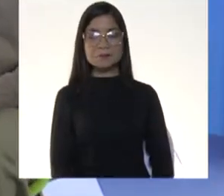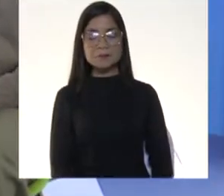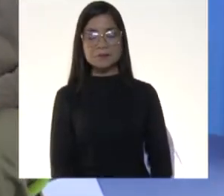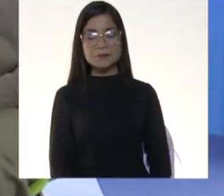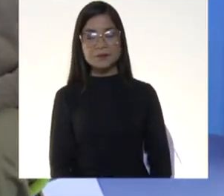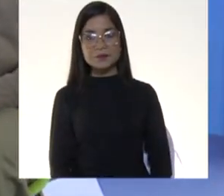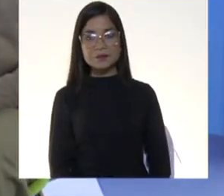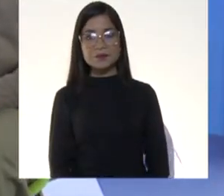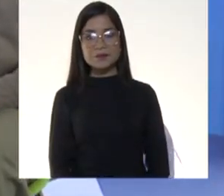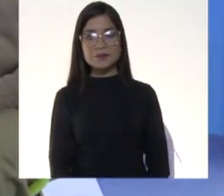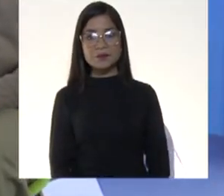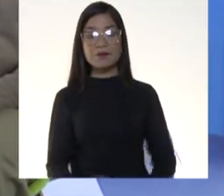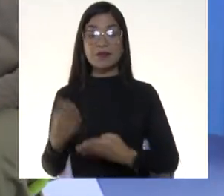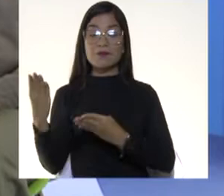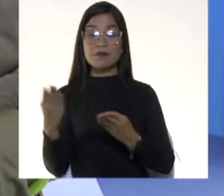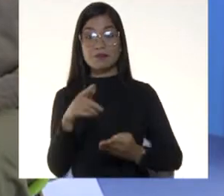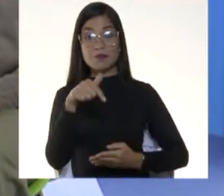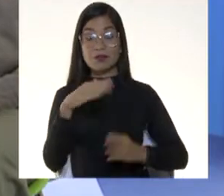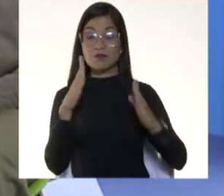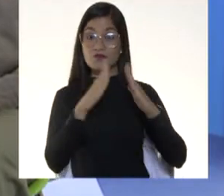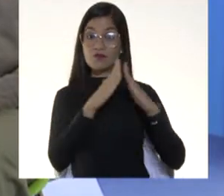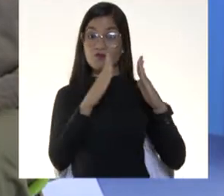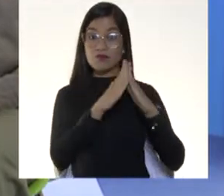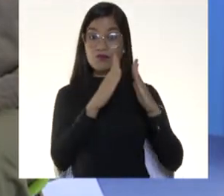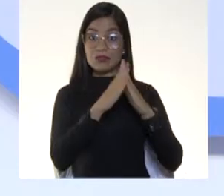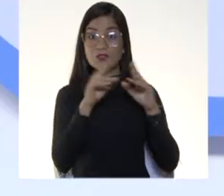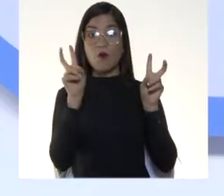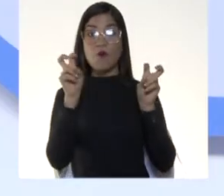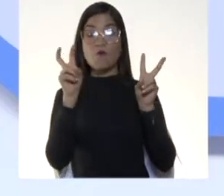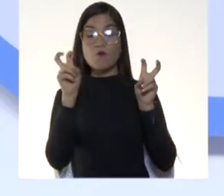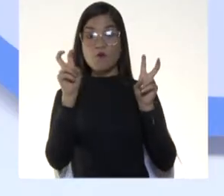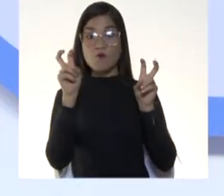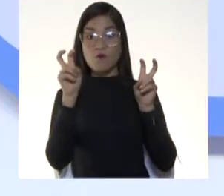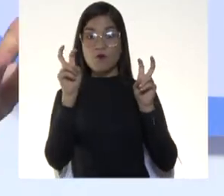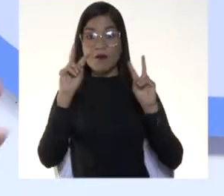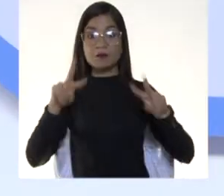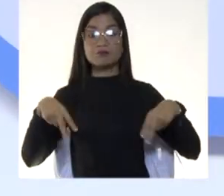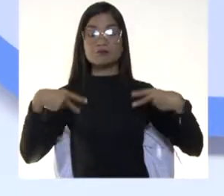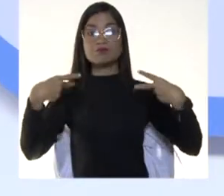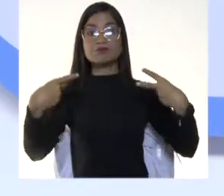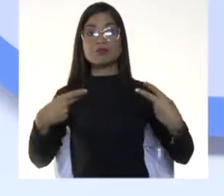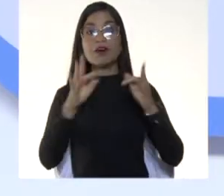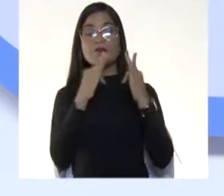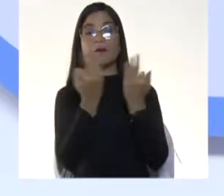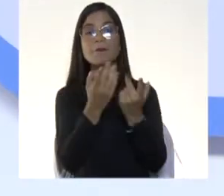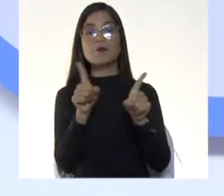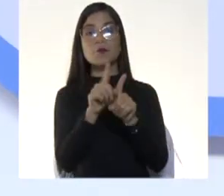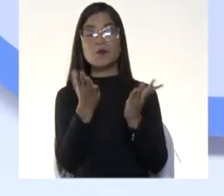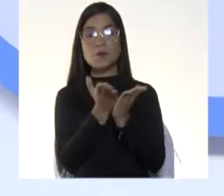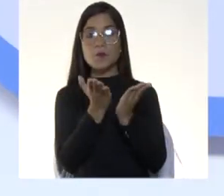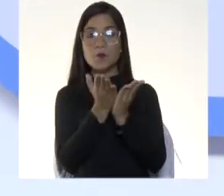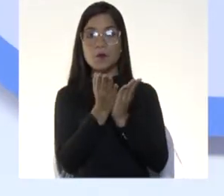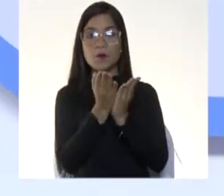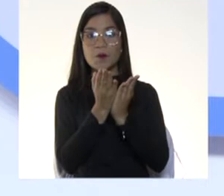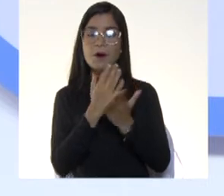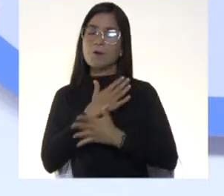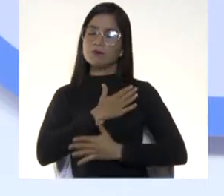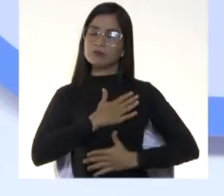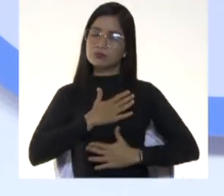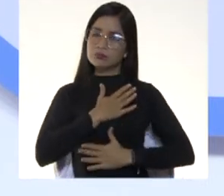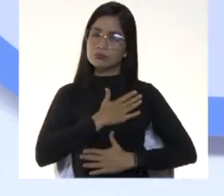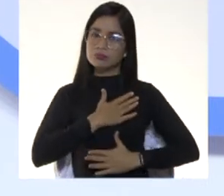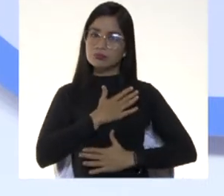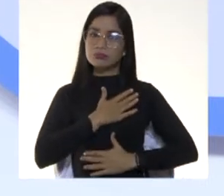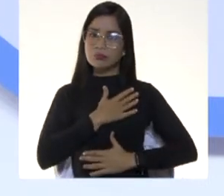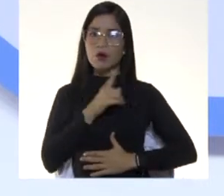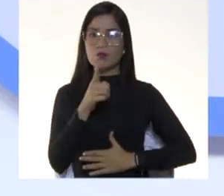bienvenido aquí a tu casa, a esta nueva etapa de Cada Familia Una Escuela. Y bueno, es un honor tener a quien ha sido uno de los estandartes, ha